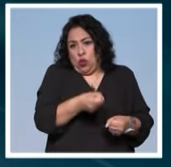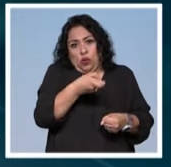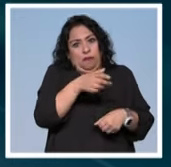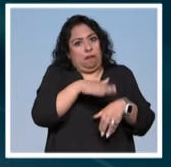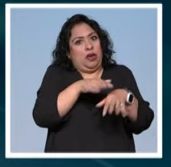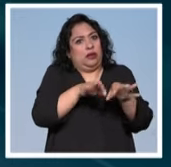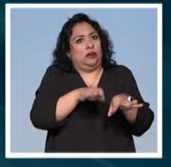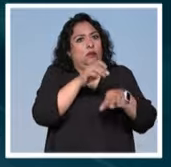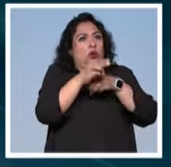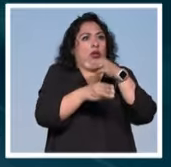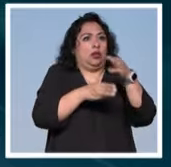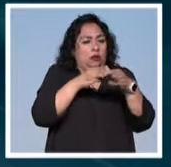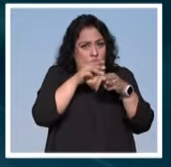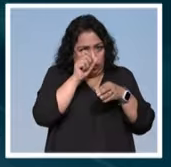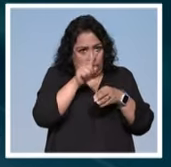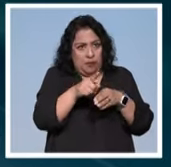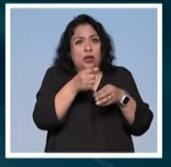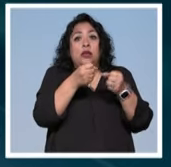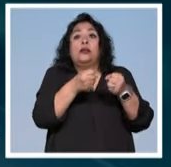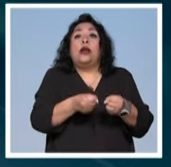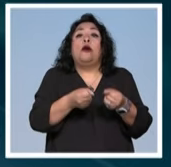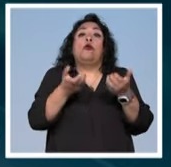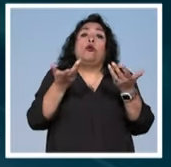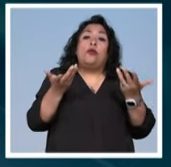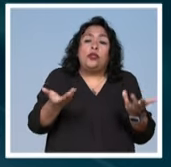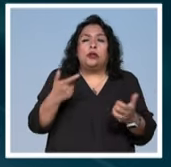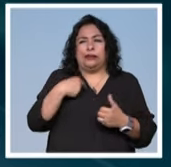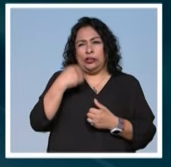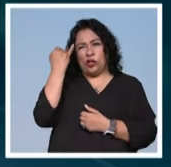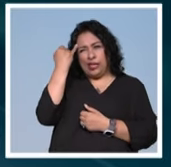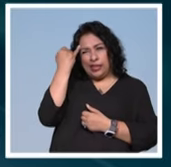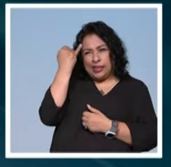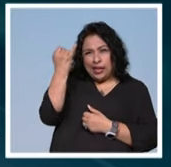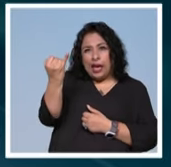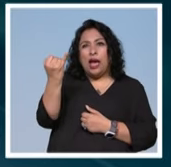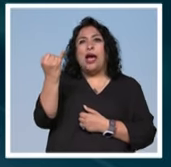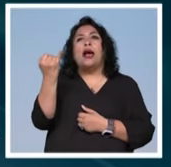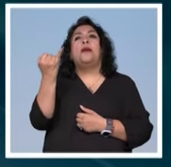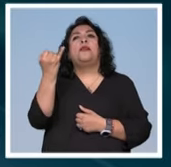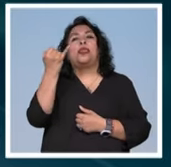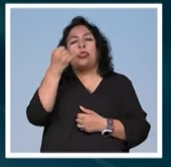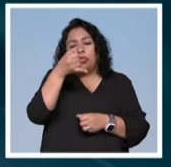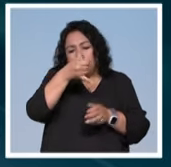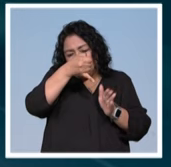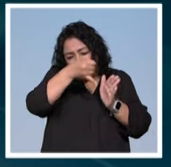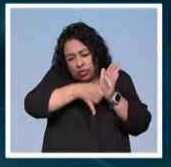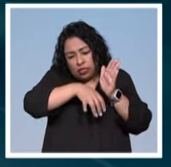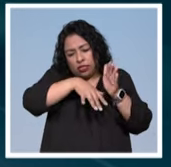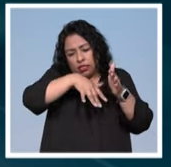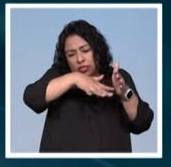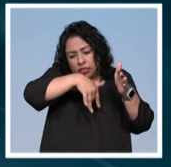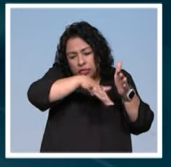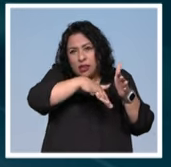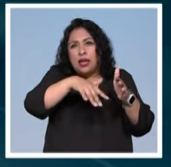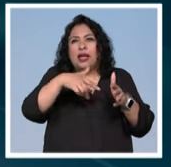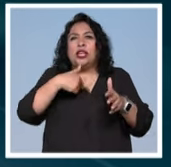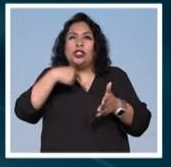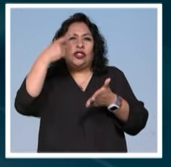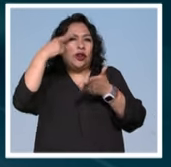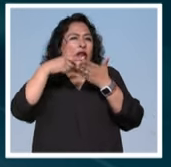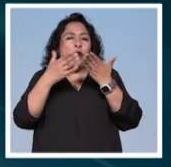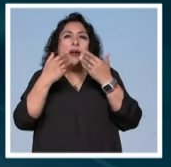importantes del mundo también Y entonces nuestra idea fue bucear porque también yo creo que no había quien se